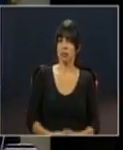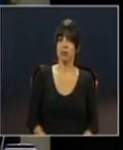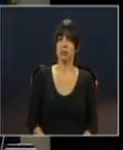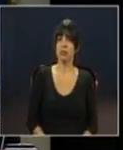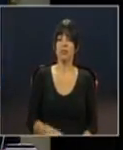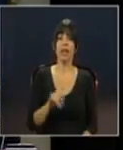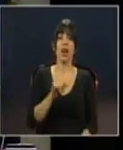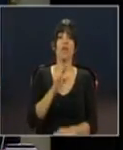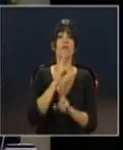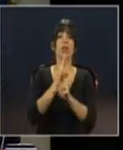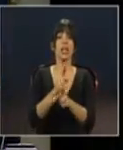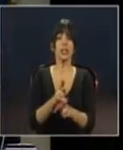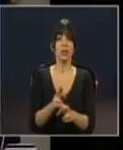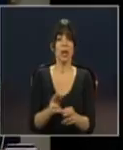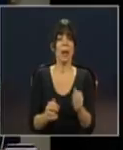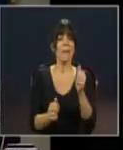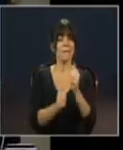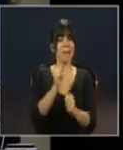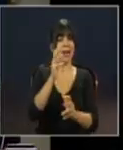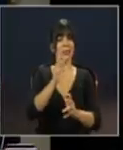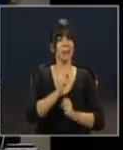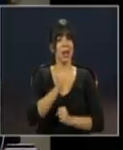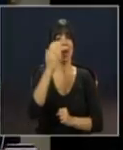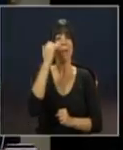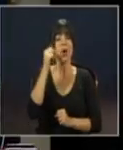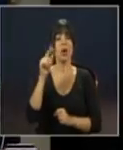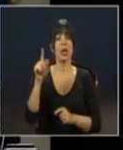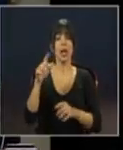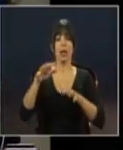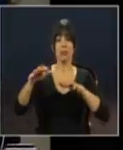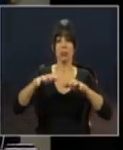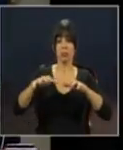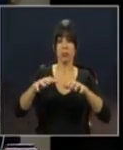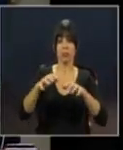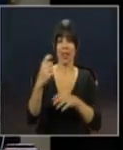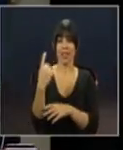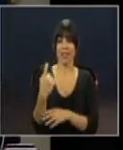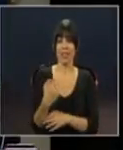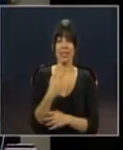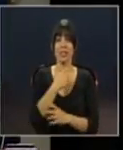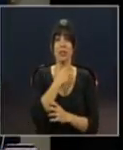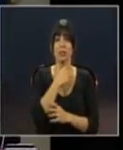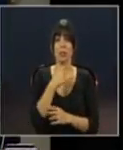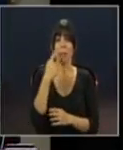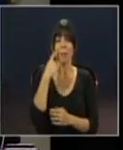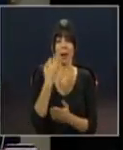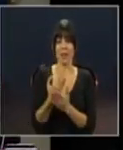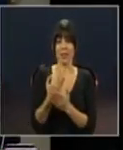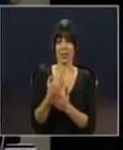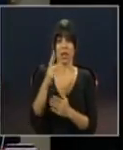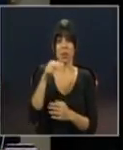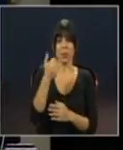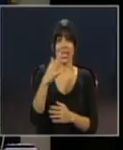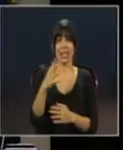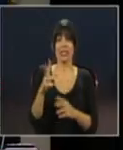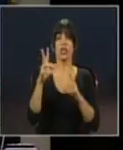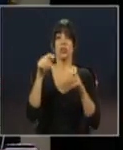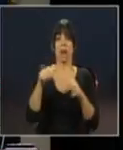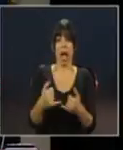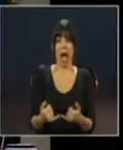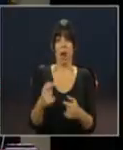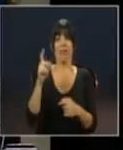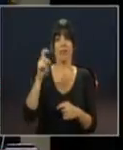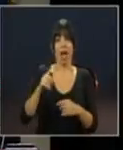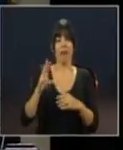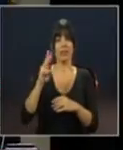Este resultado es aún más meritorio, pues las proyecciones del comportamiento del déficit fiscal para el 2015 eran que este sería superior al